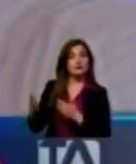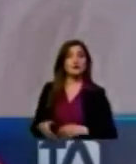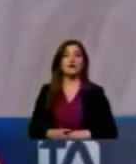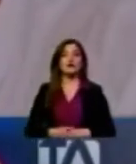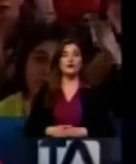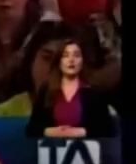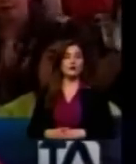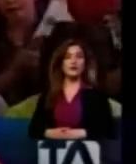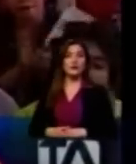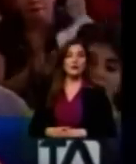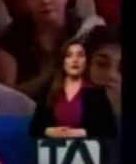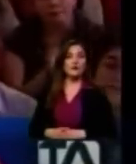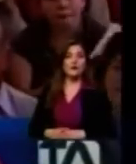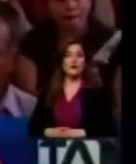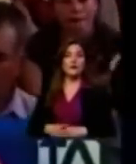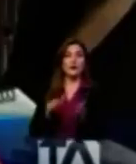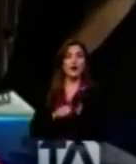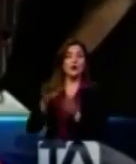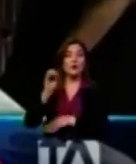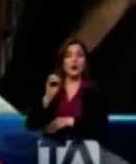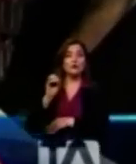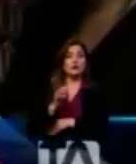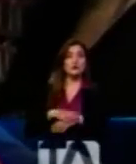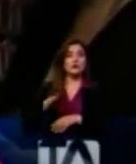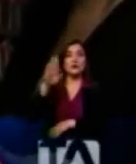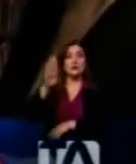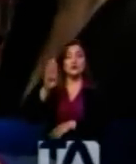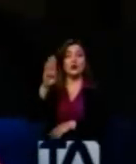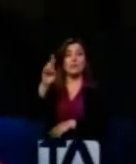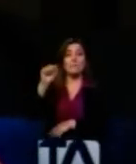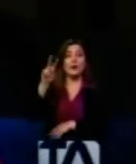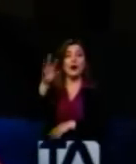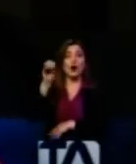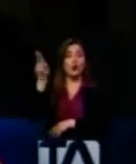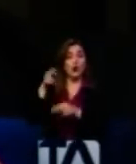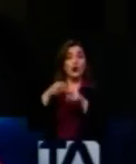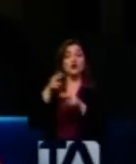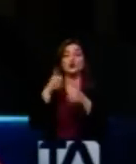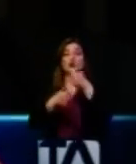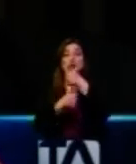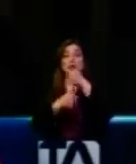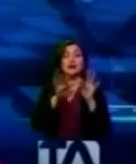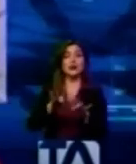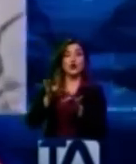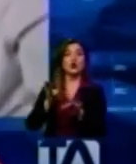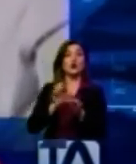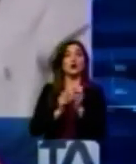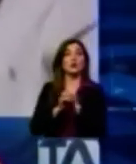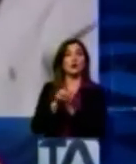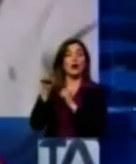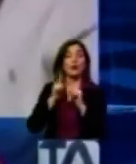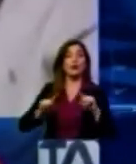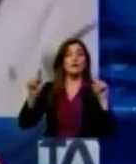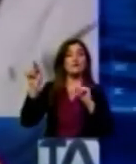que están mencionados los también hermanos Marco Bravo, ex subsecretario de Medios Institucionales, y Carlos